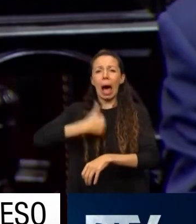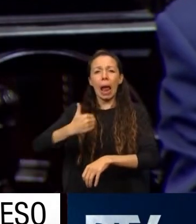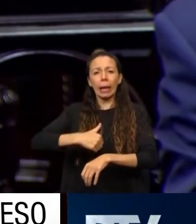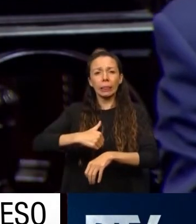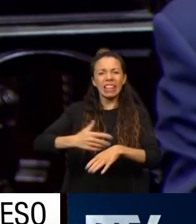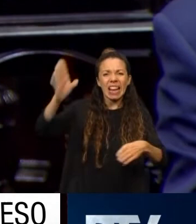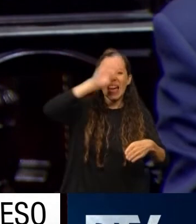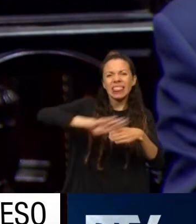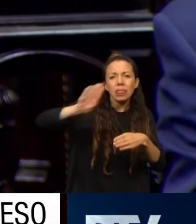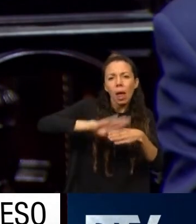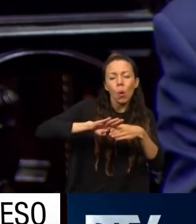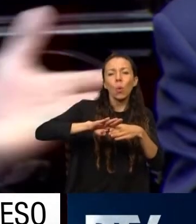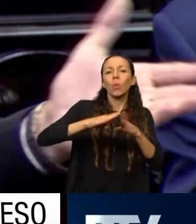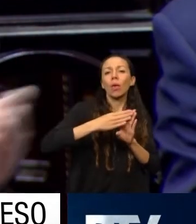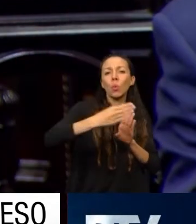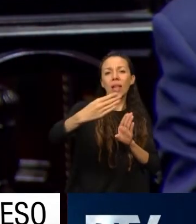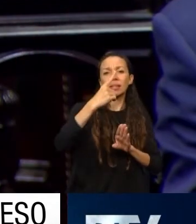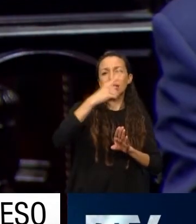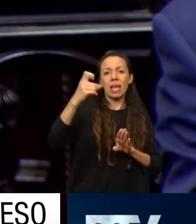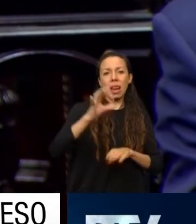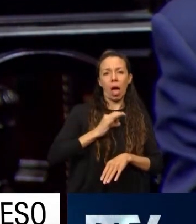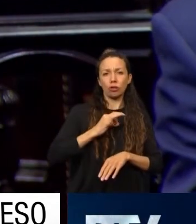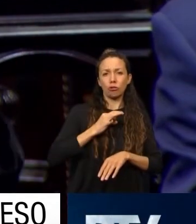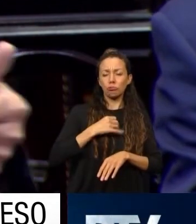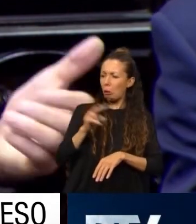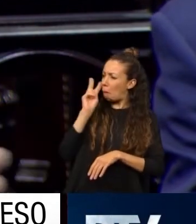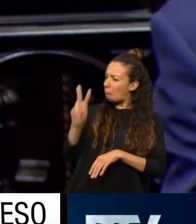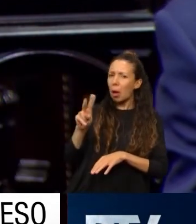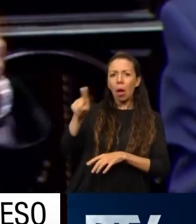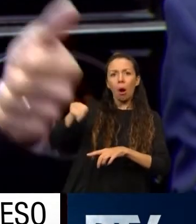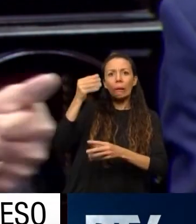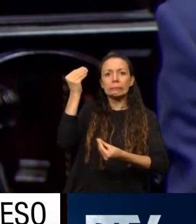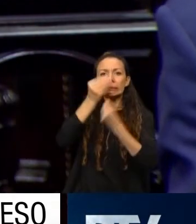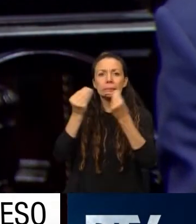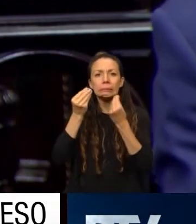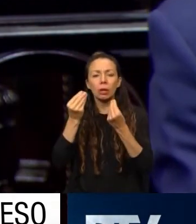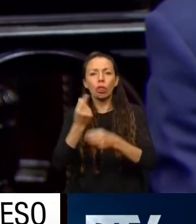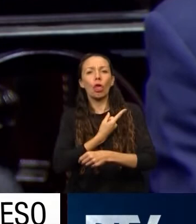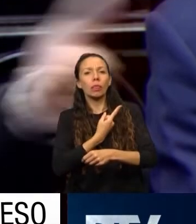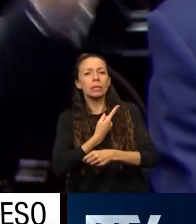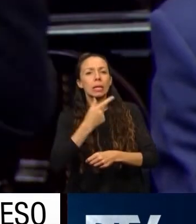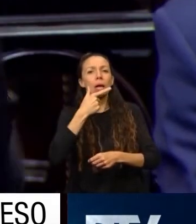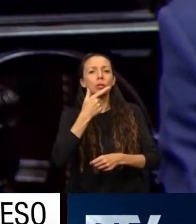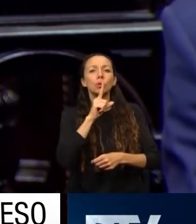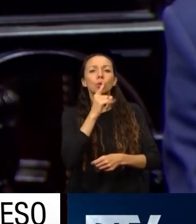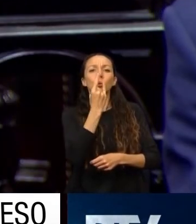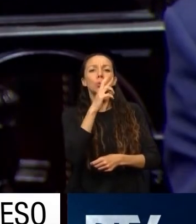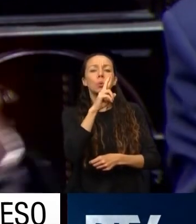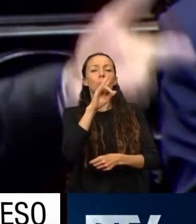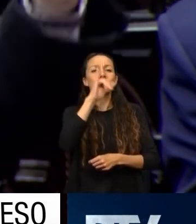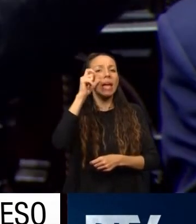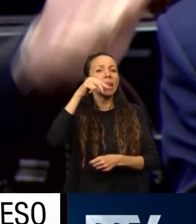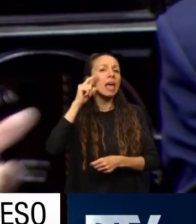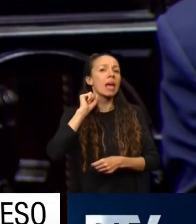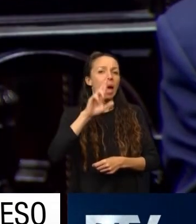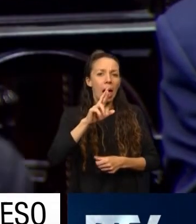los próximos 100 años. Y no los veo preocupados por saber dónde está Sturzenegger, dónde está Praguey,